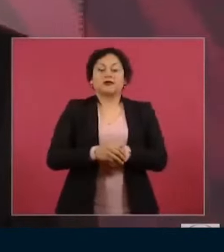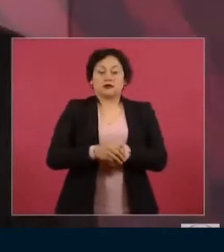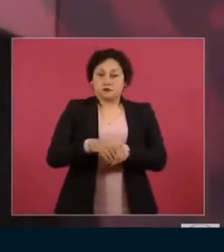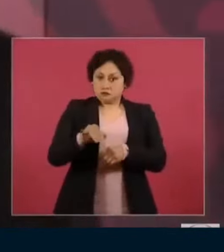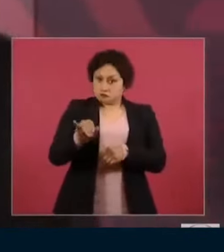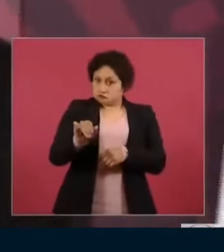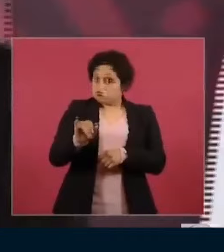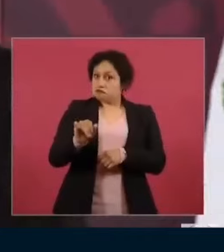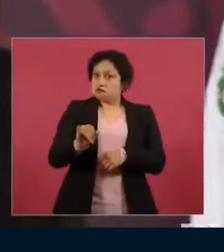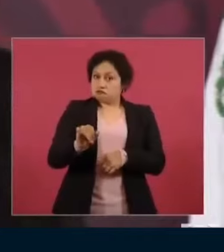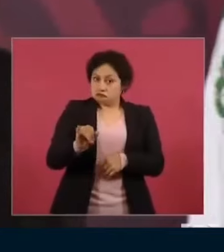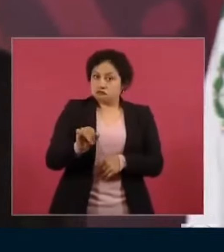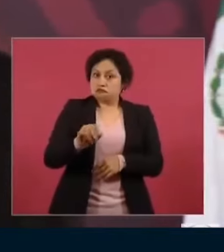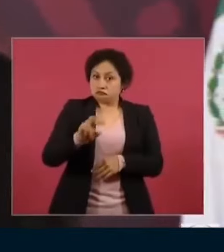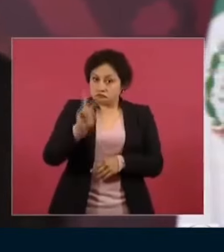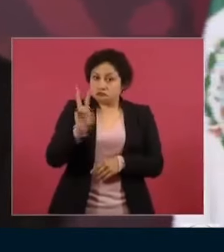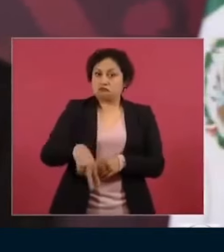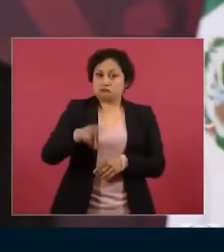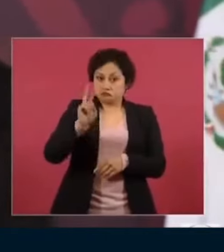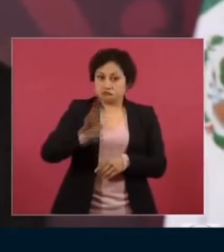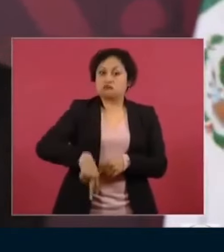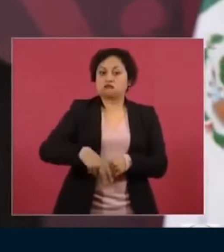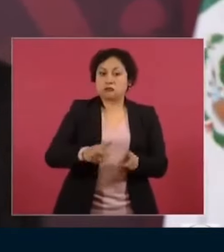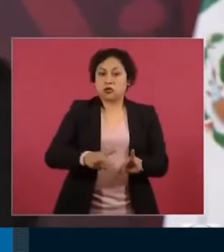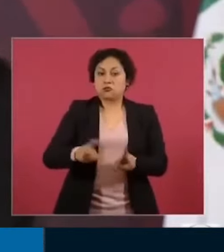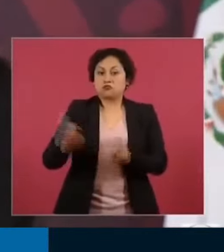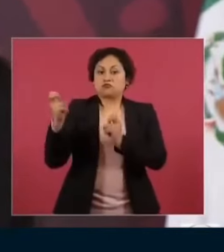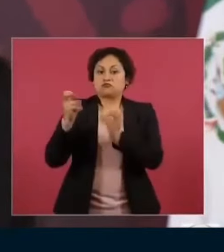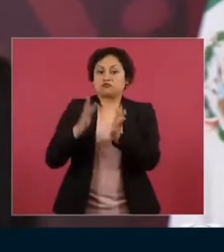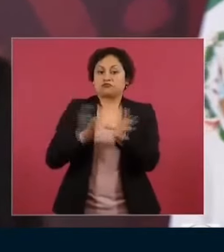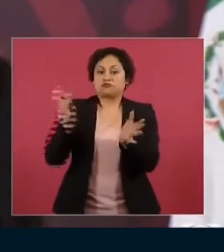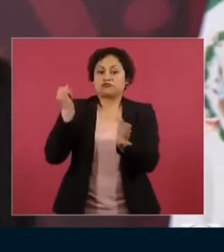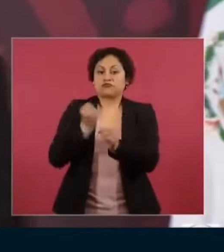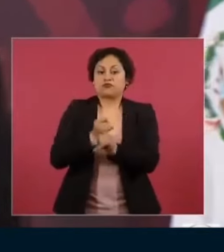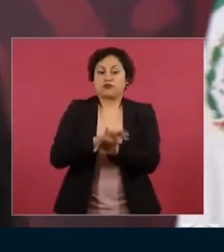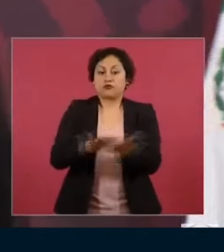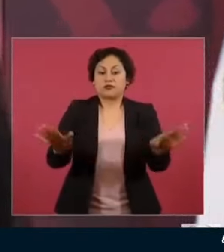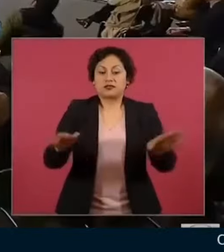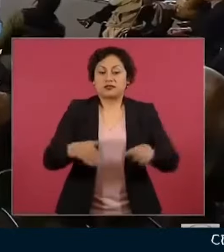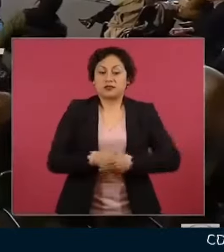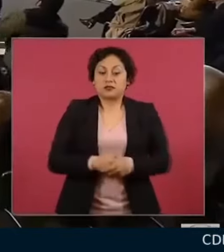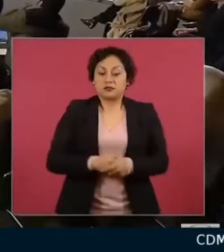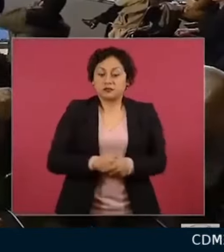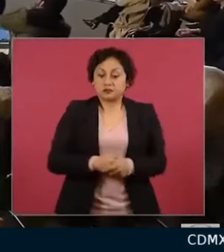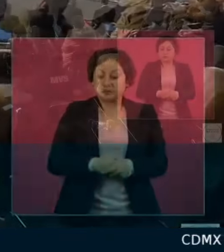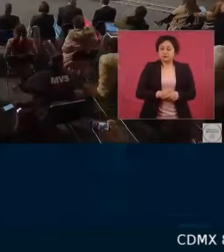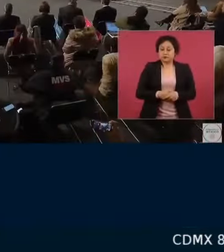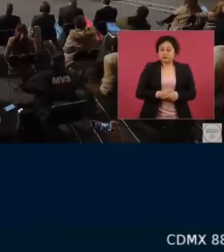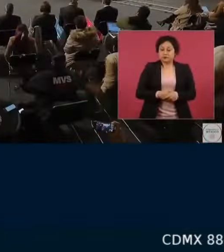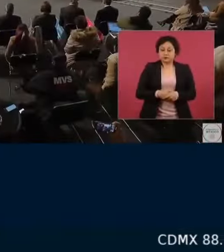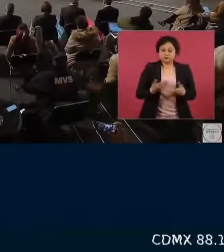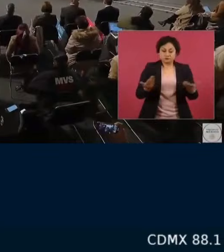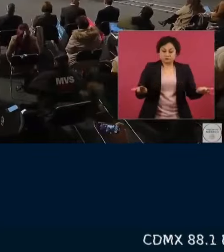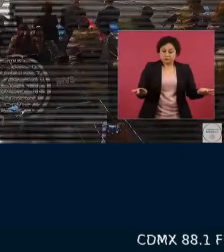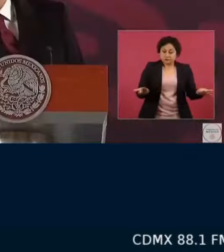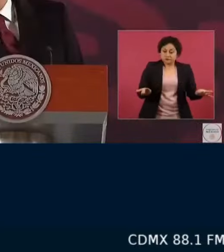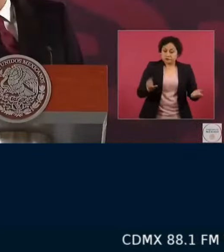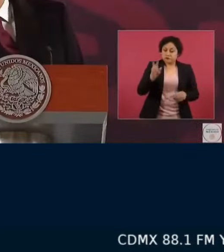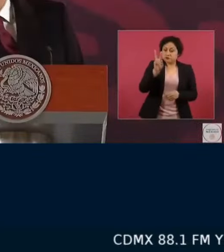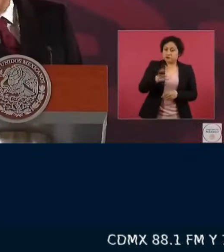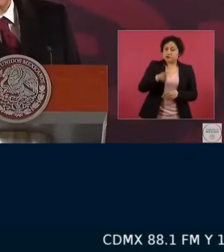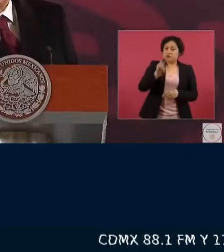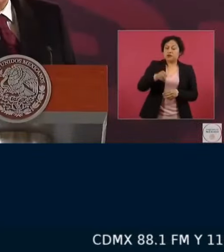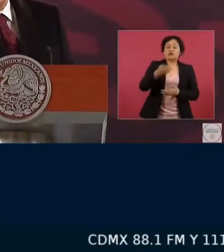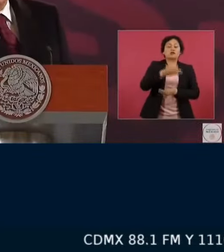no solamente pueden ser víctimas de actores armados, como ya hemos visto que ocurre en, lamentablemente, muchos otros estados del país. Sino